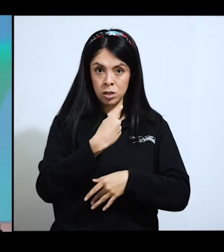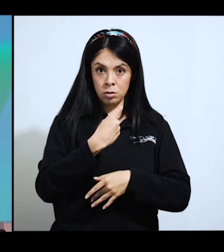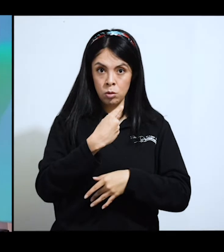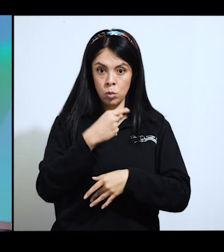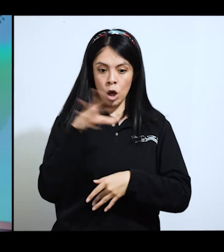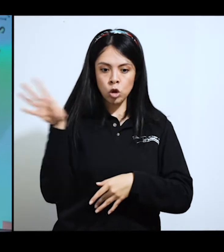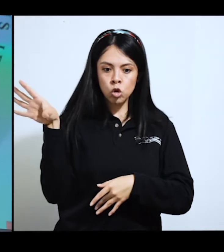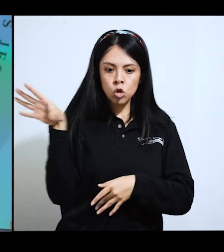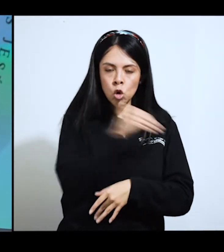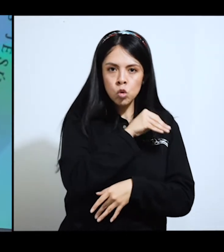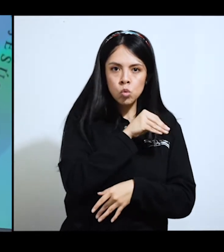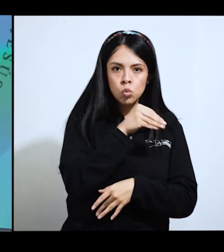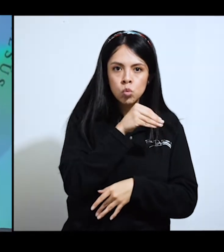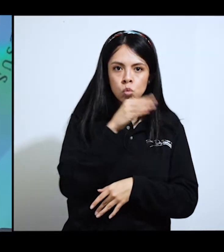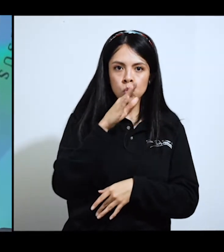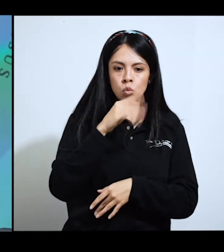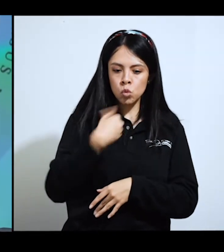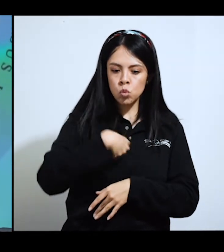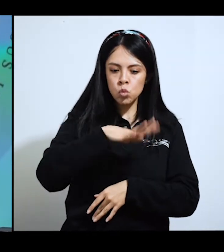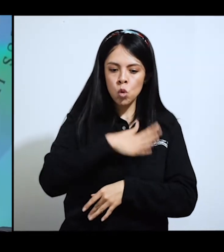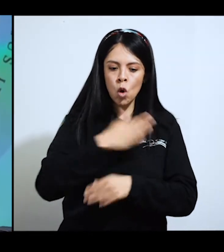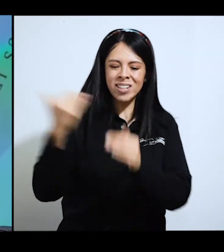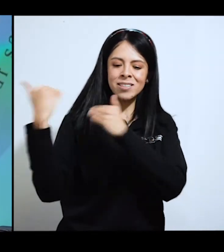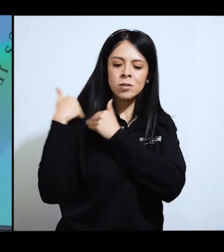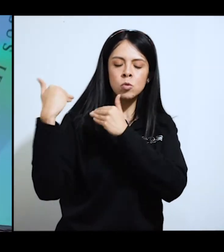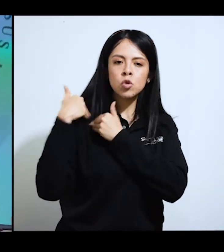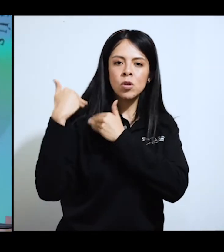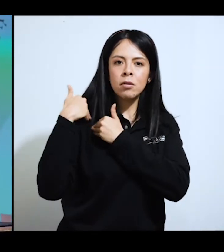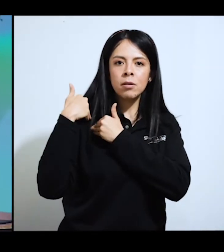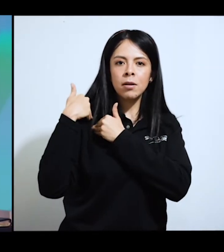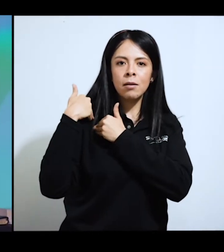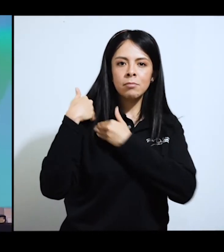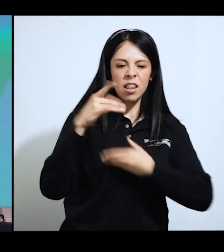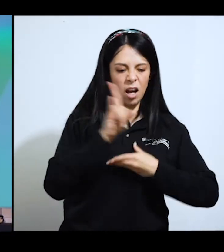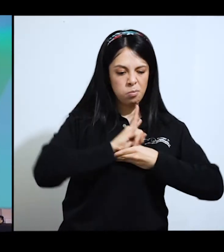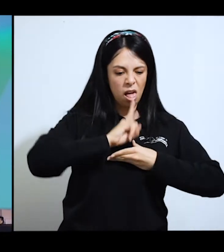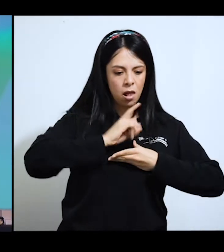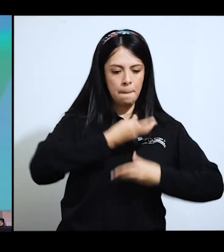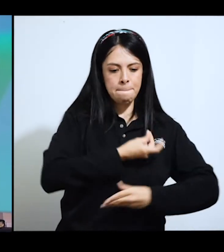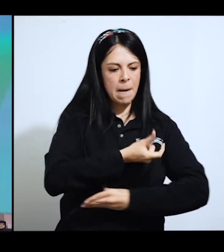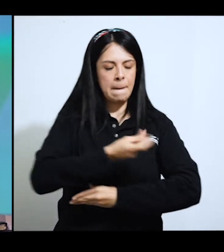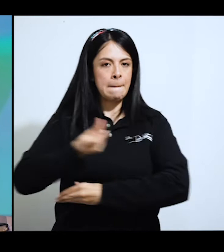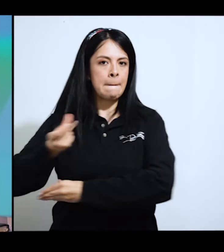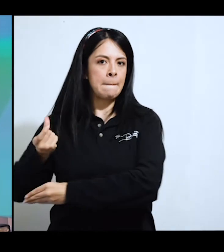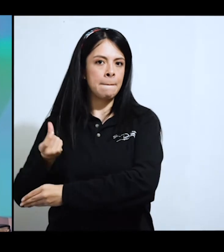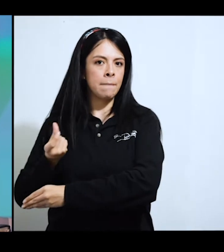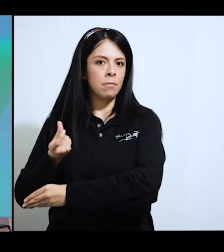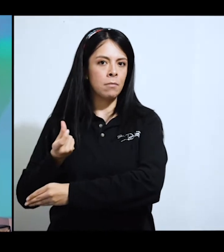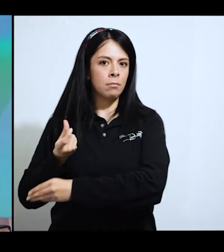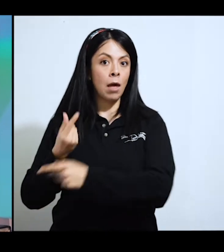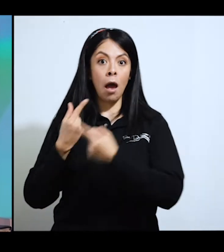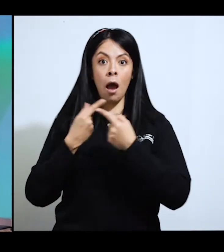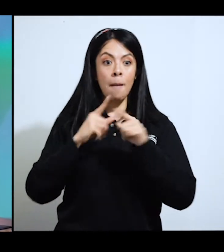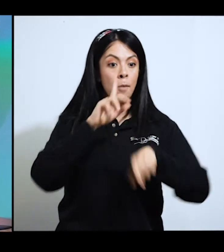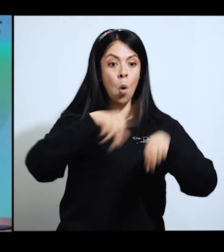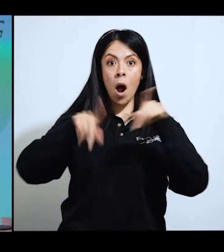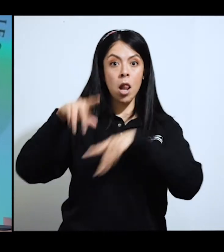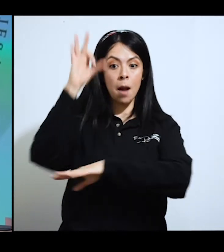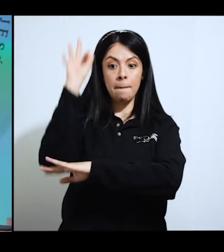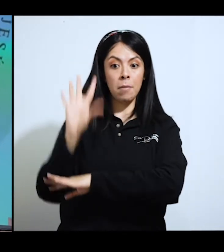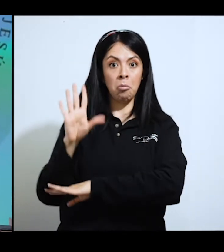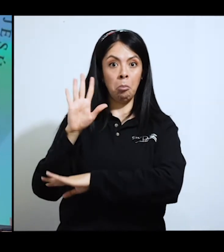en Marcos que todos nosotros echaríamos fuera demonios. Pero